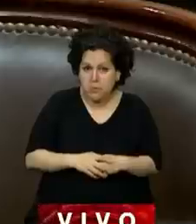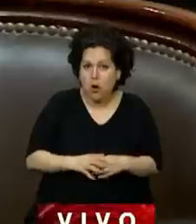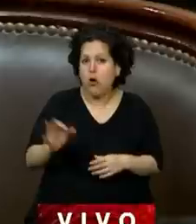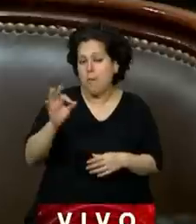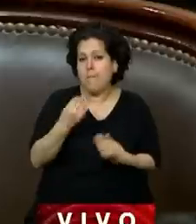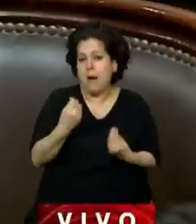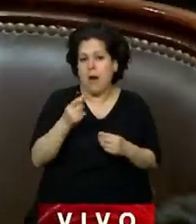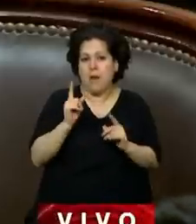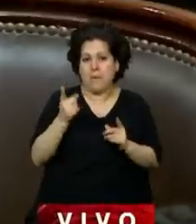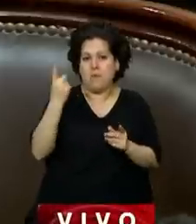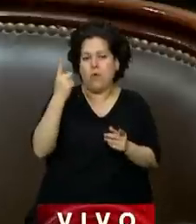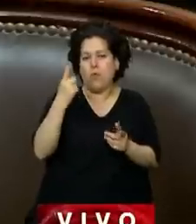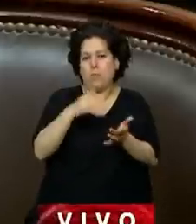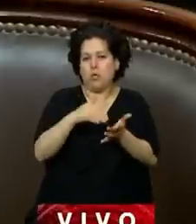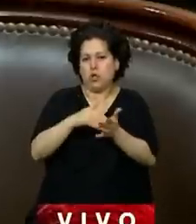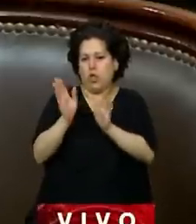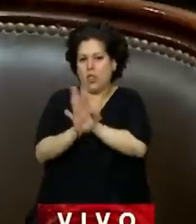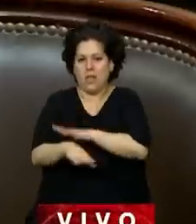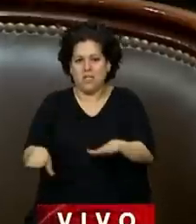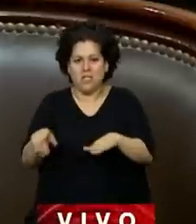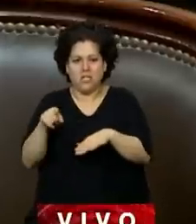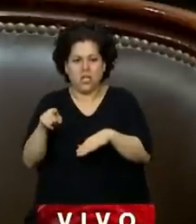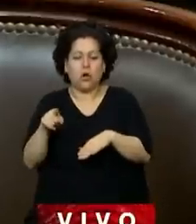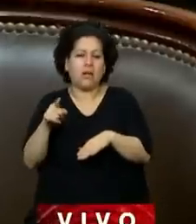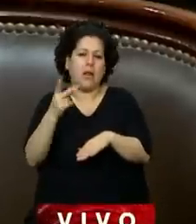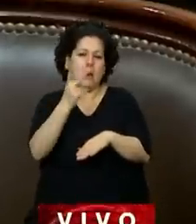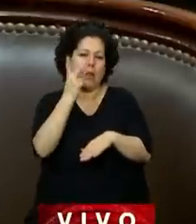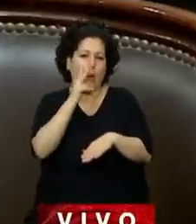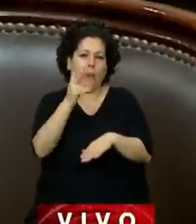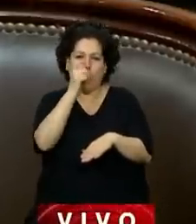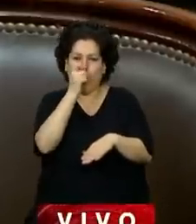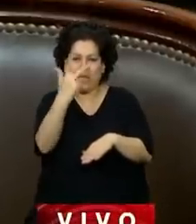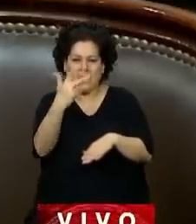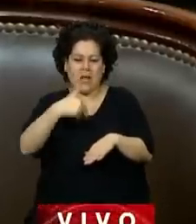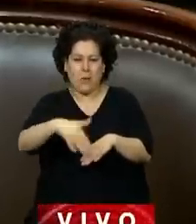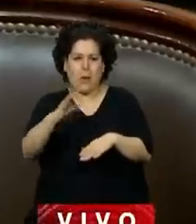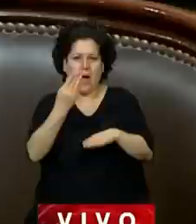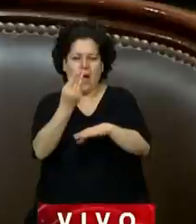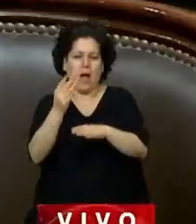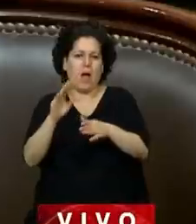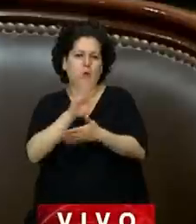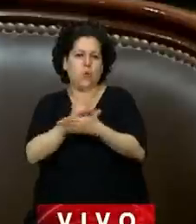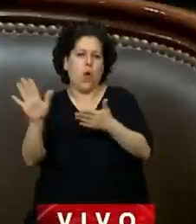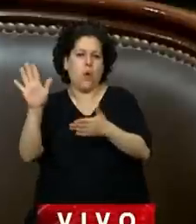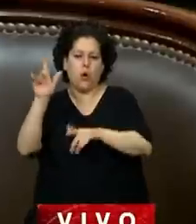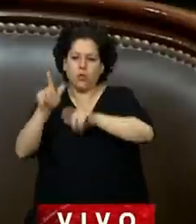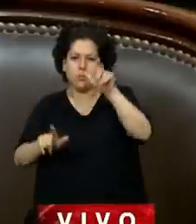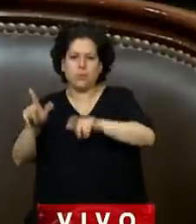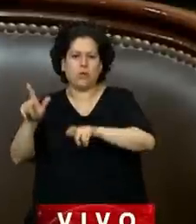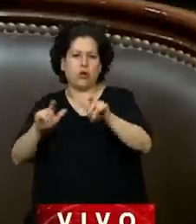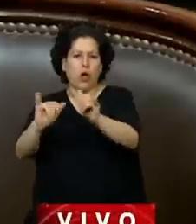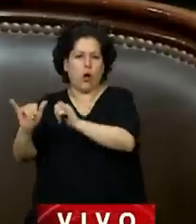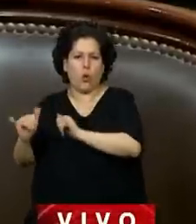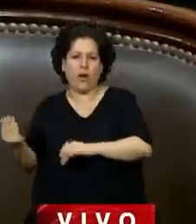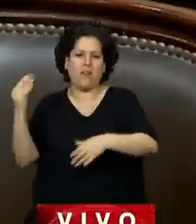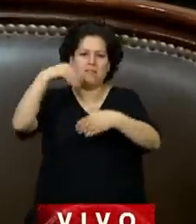la incorporación del millón de chicos que todos los años, que el 2023 se van a incorporar como desafío al mundo del trabajo, si